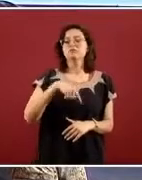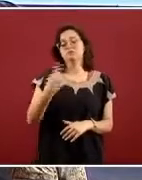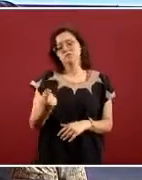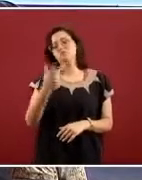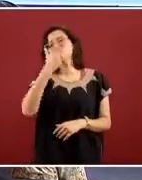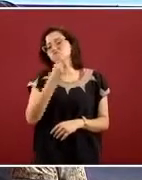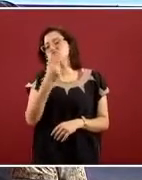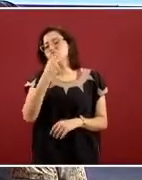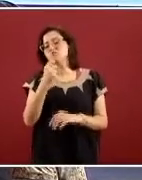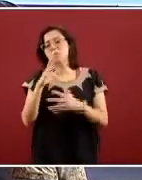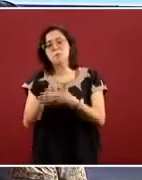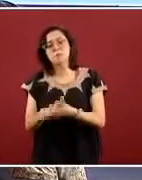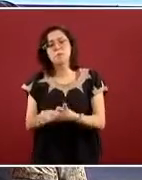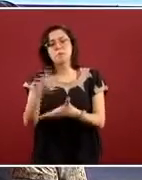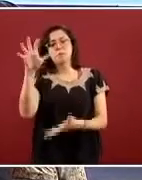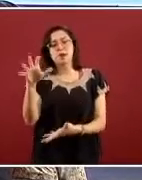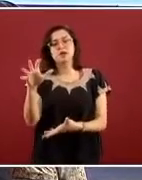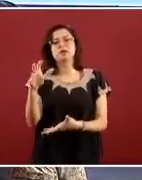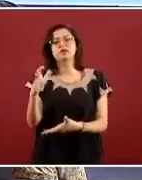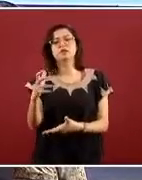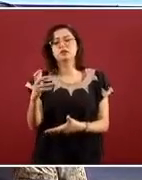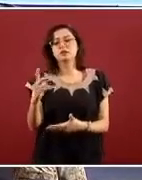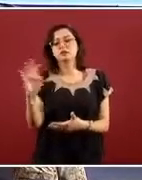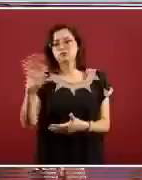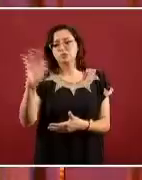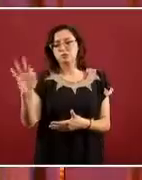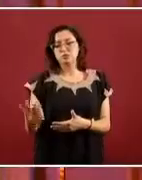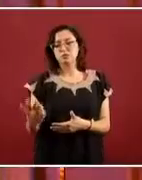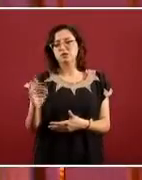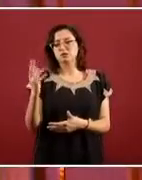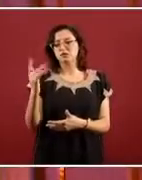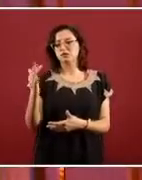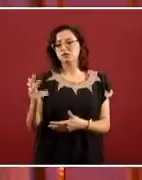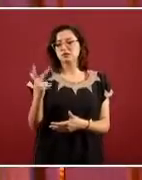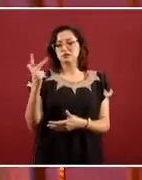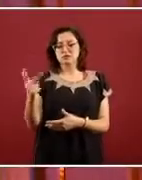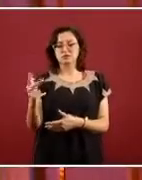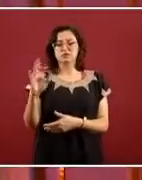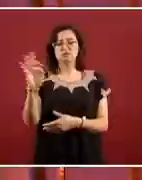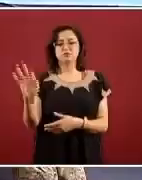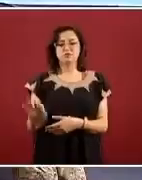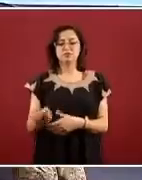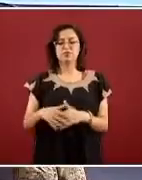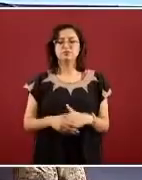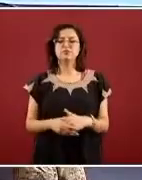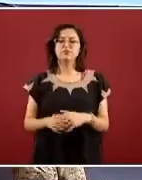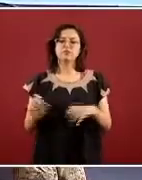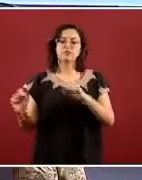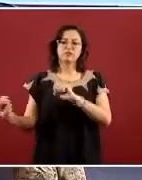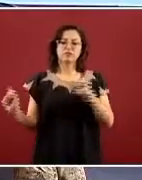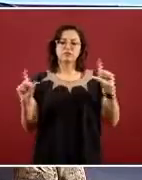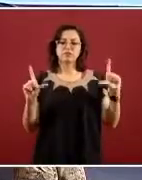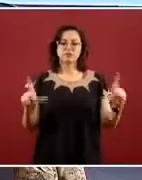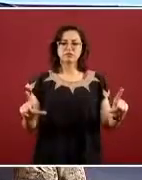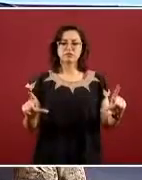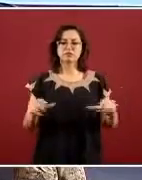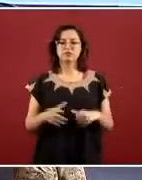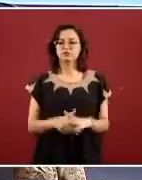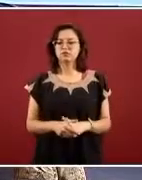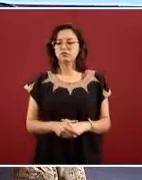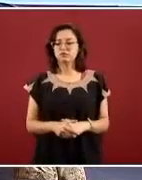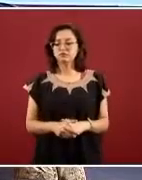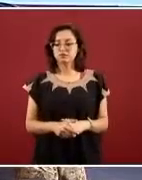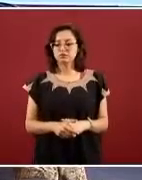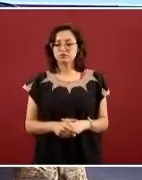siguen teniendo un poco más de carga acumulada con un 58%. En la siguiente diapositiva vemos